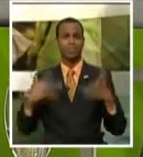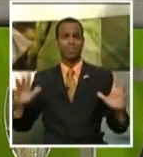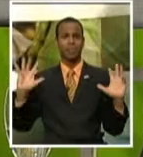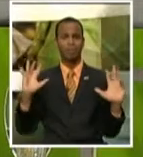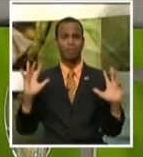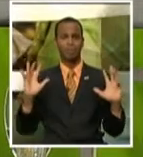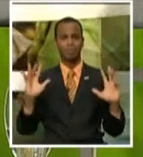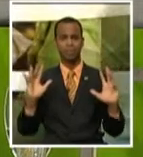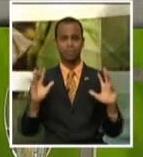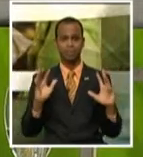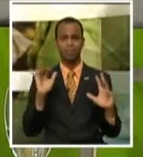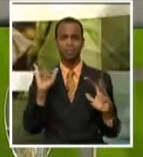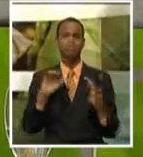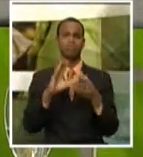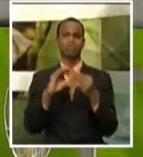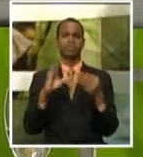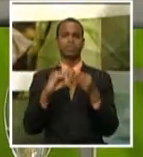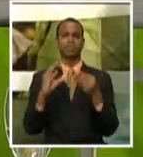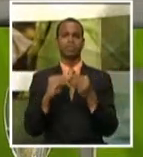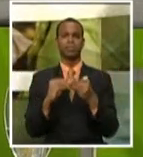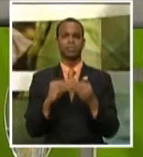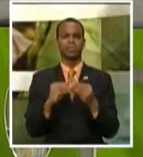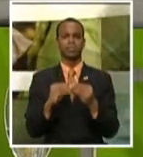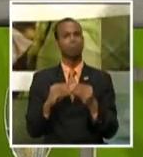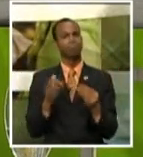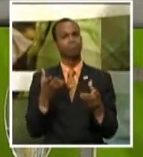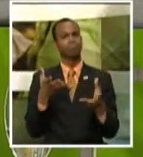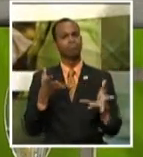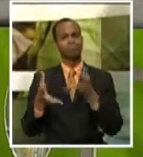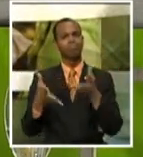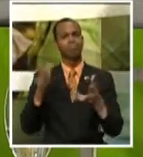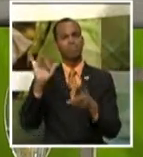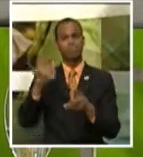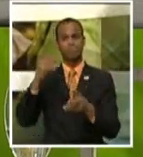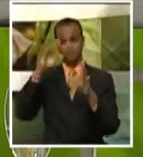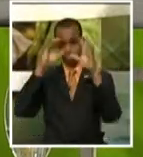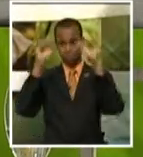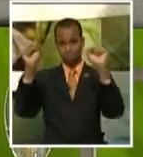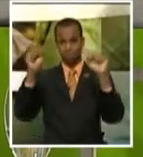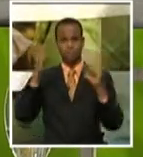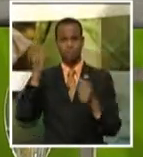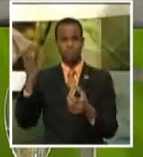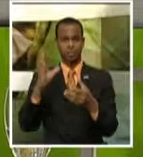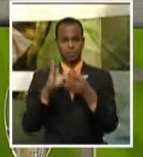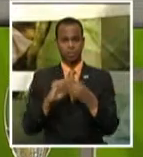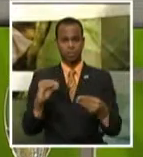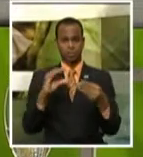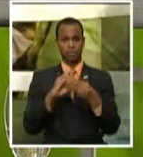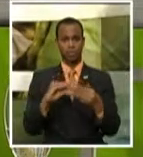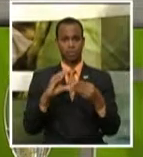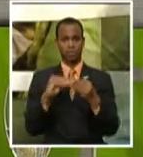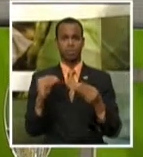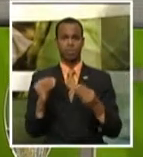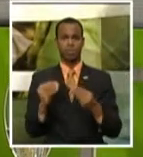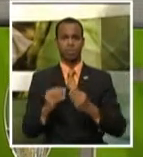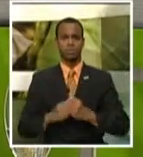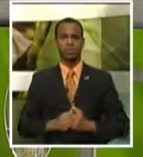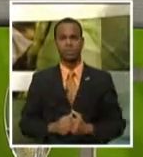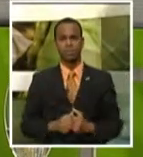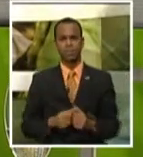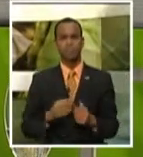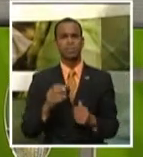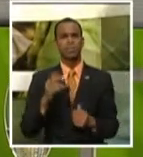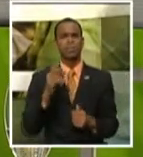Y este es nuestro comentario. Compartir con ustedes las palabras del presidente en que